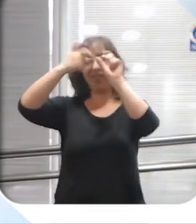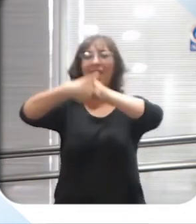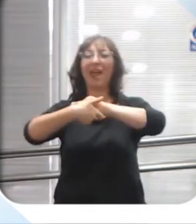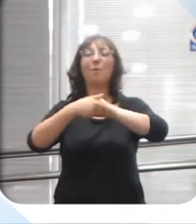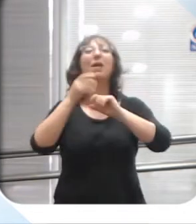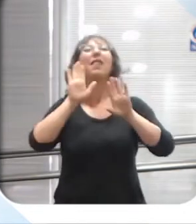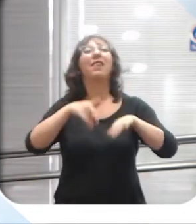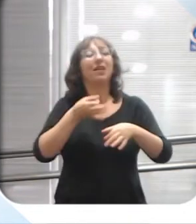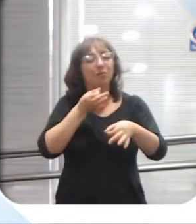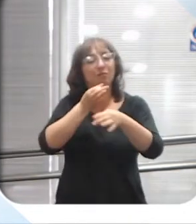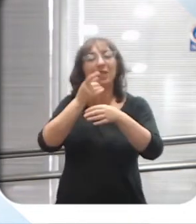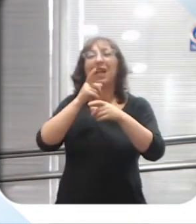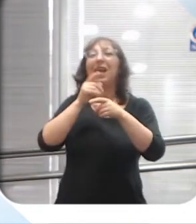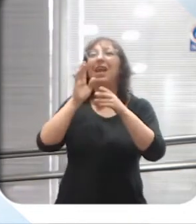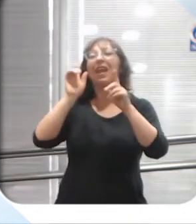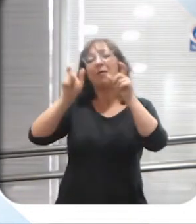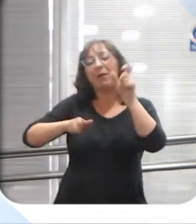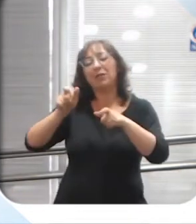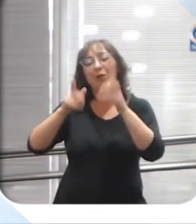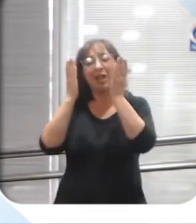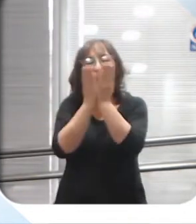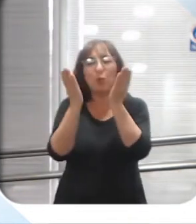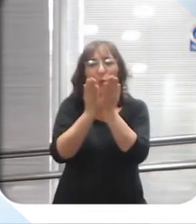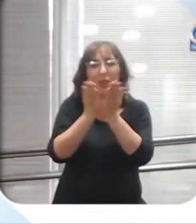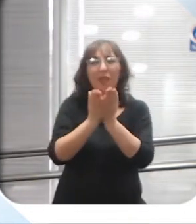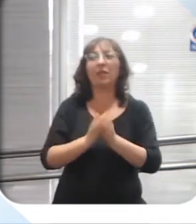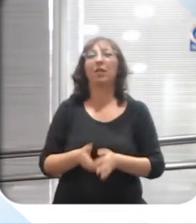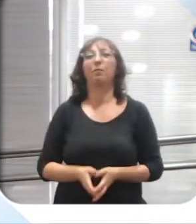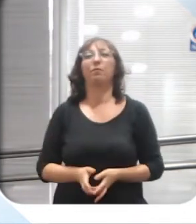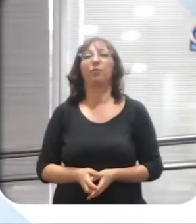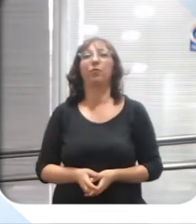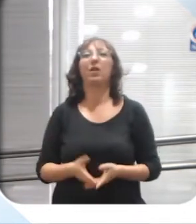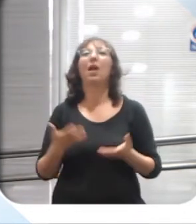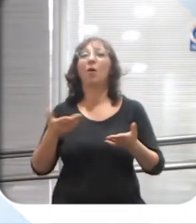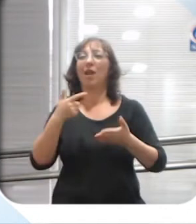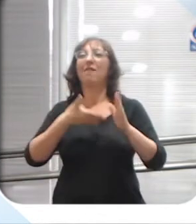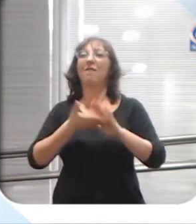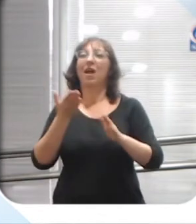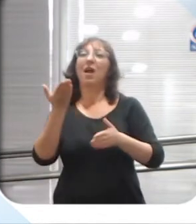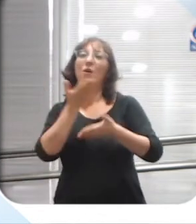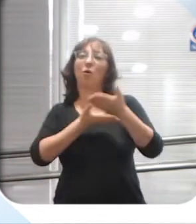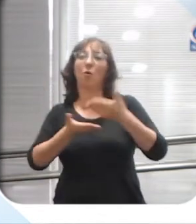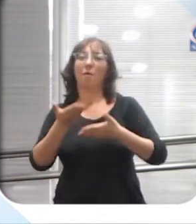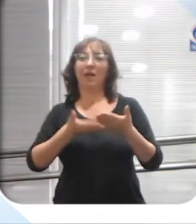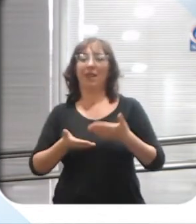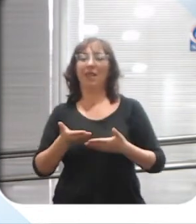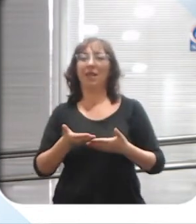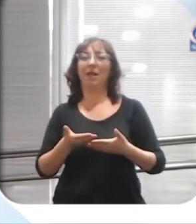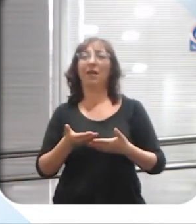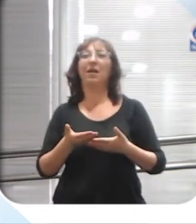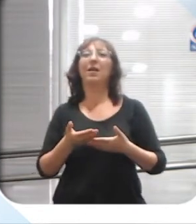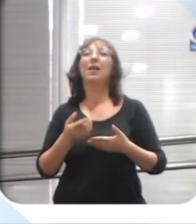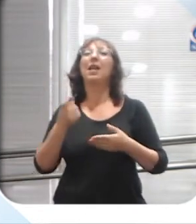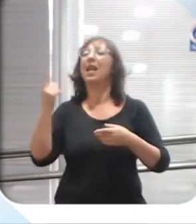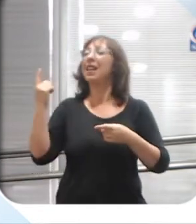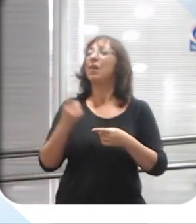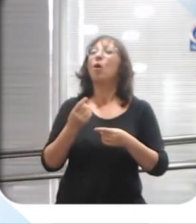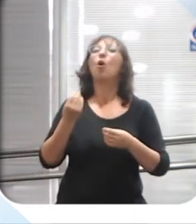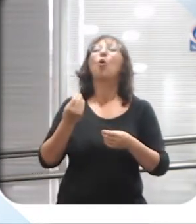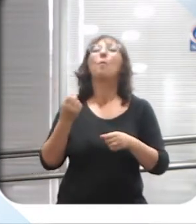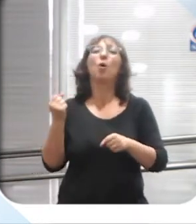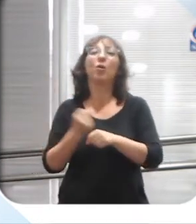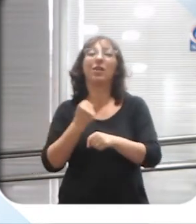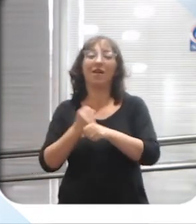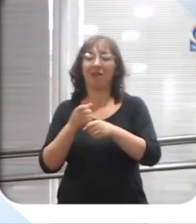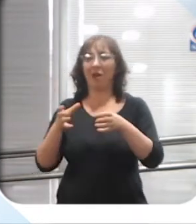que se está formando. Y con Cindy, que ahora también vamos a compartir la intervención y cómo fue el